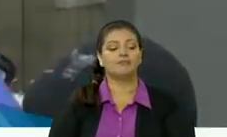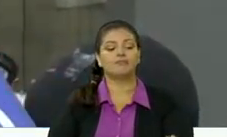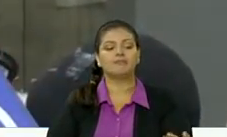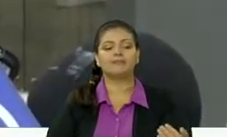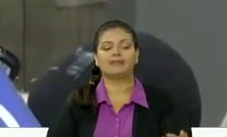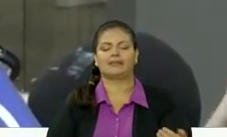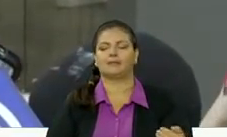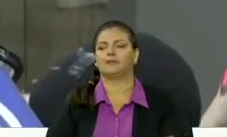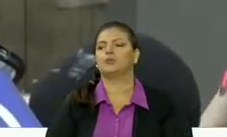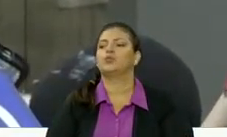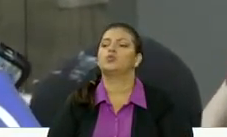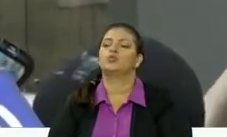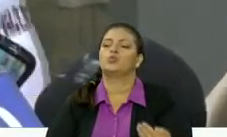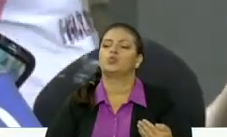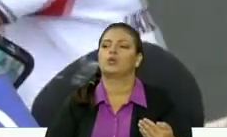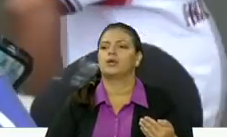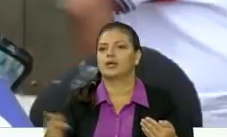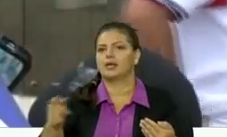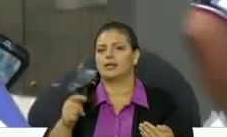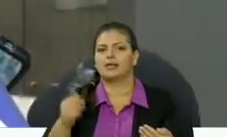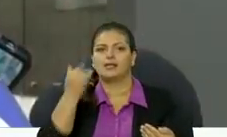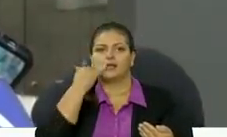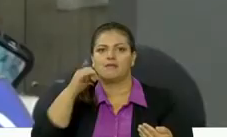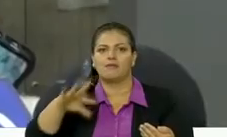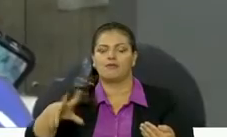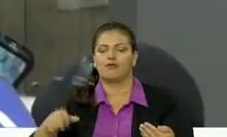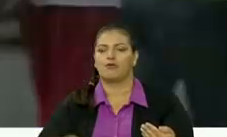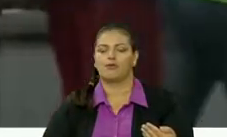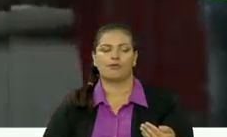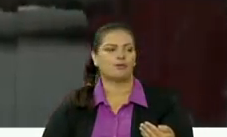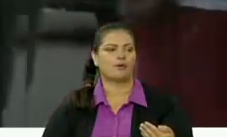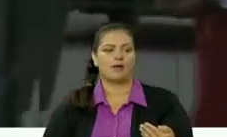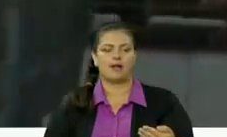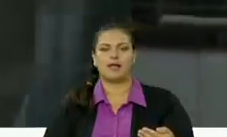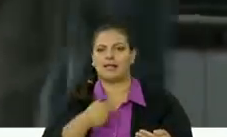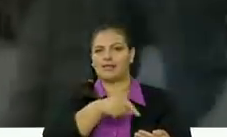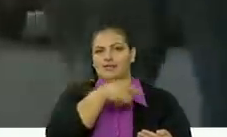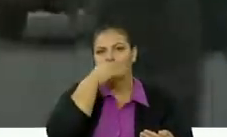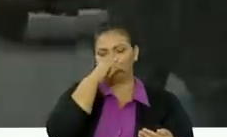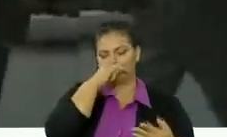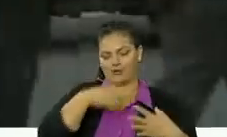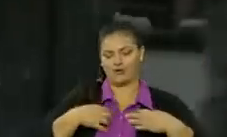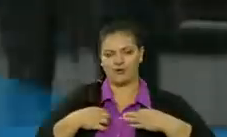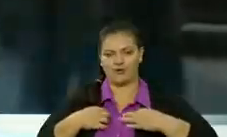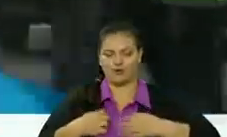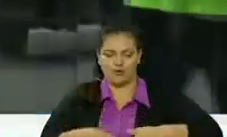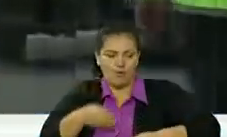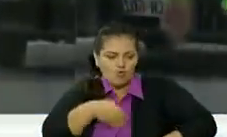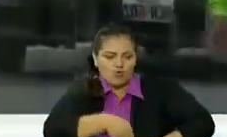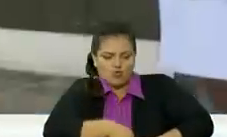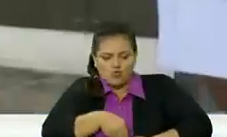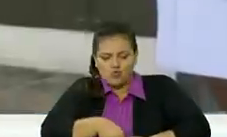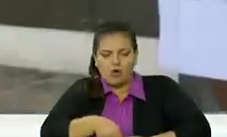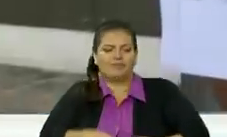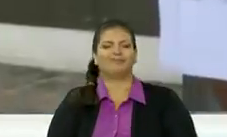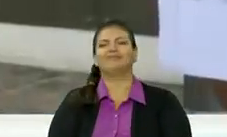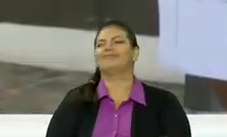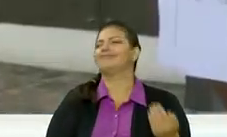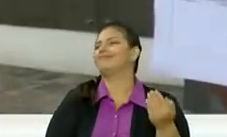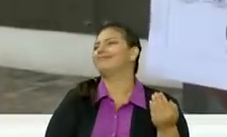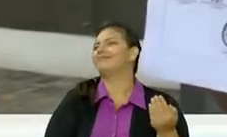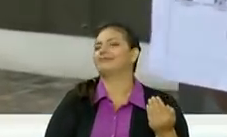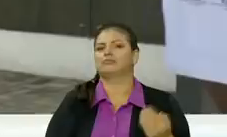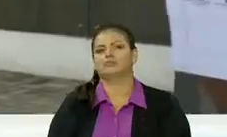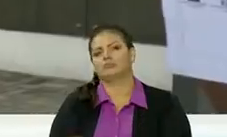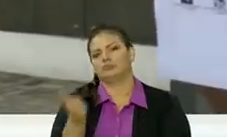de edad, era el que portaba la funda de los terminales móviles. Todos los hombres y dos de las mujeres detenidas poseen